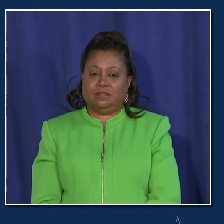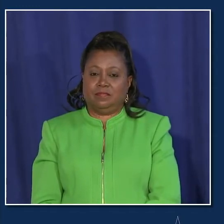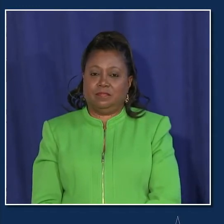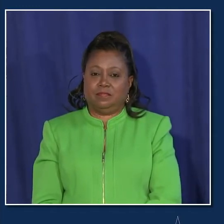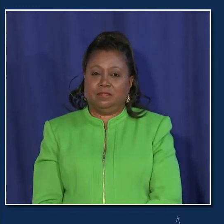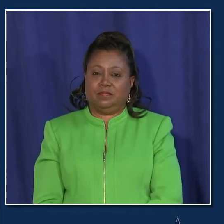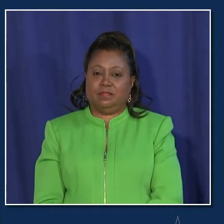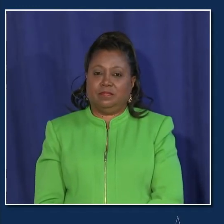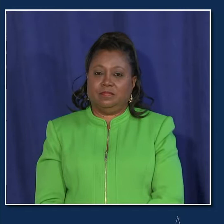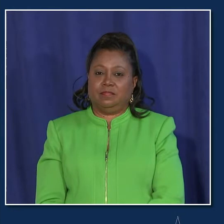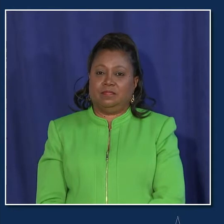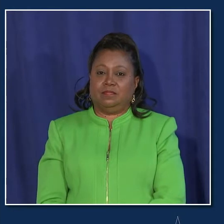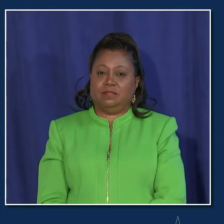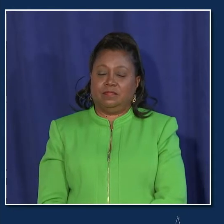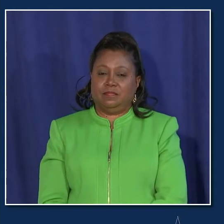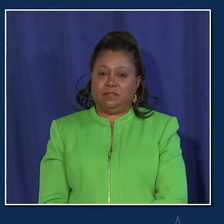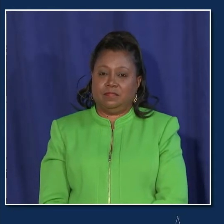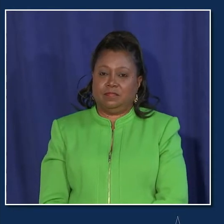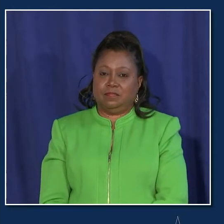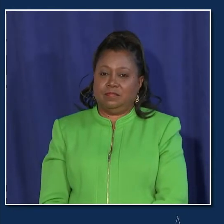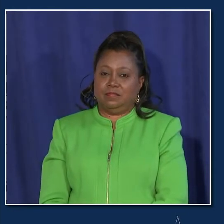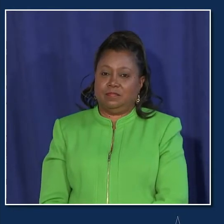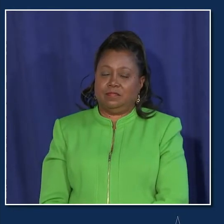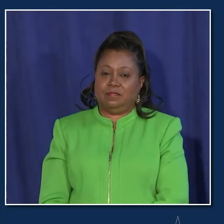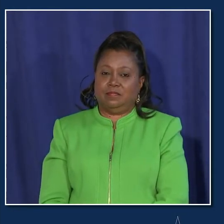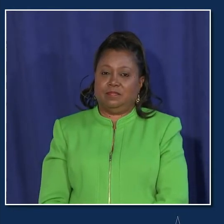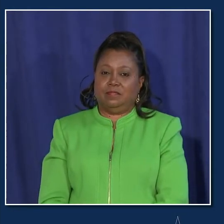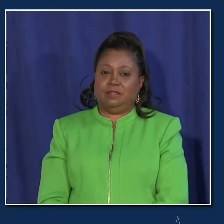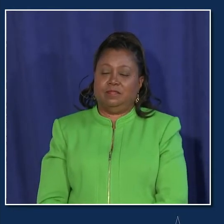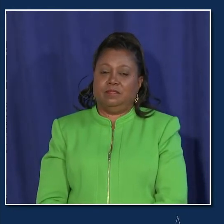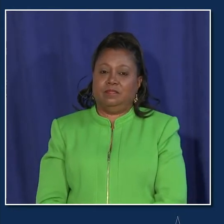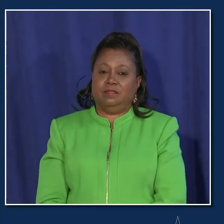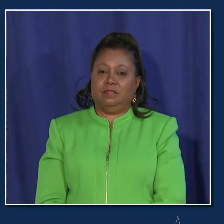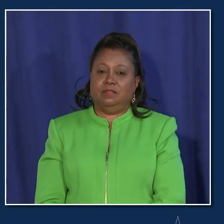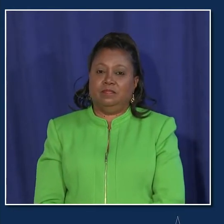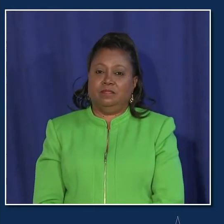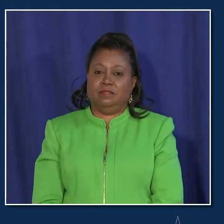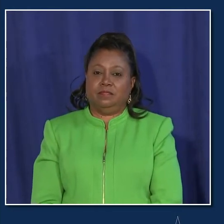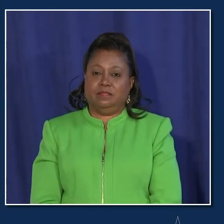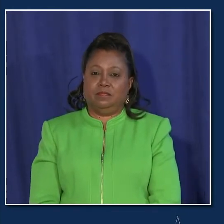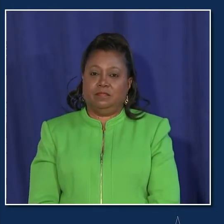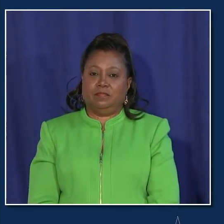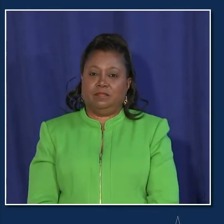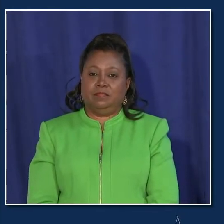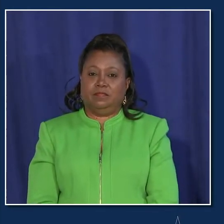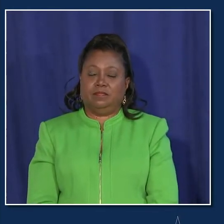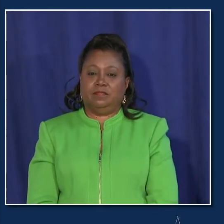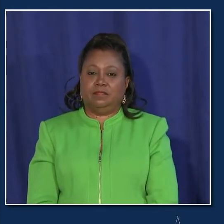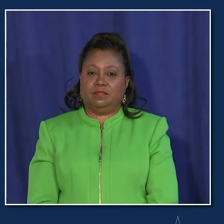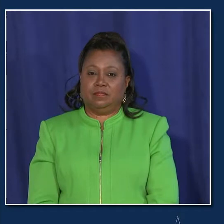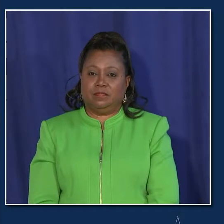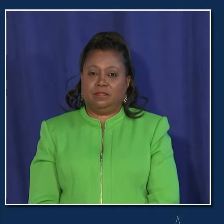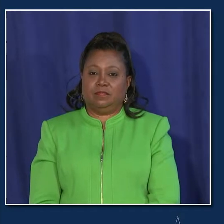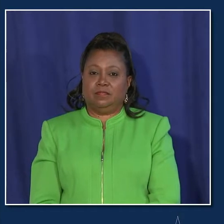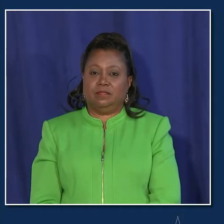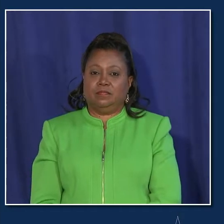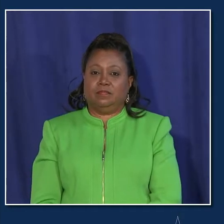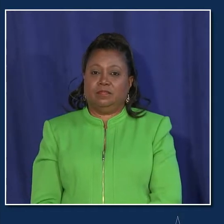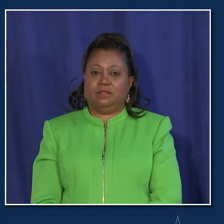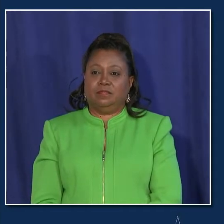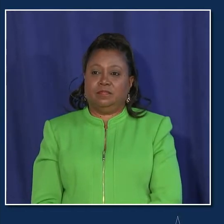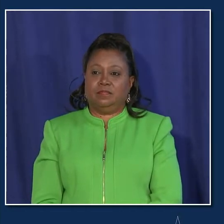no reciban su merecida protección contra el COVID-19 y acabar con las muertes y los